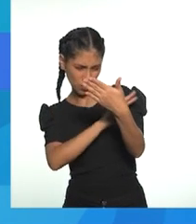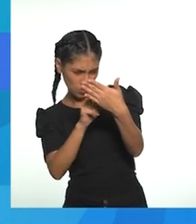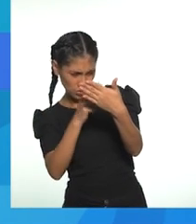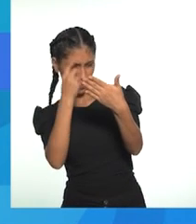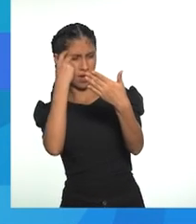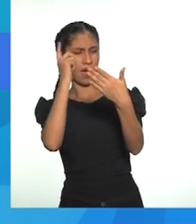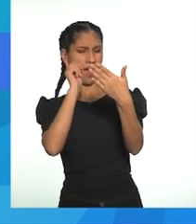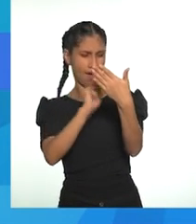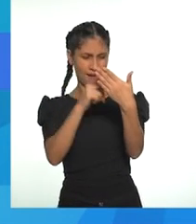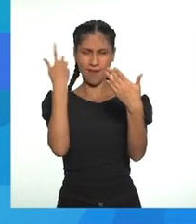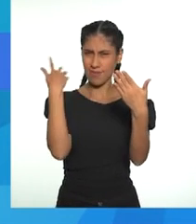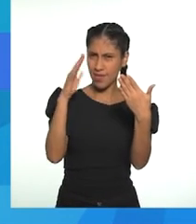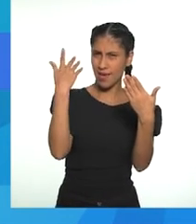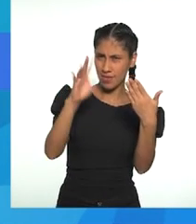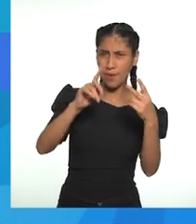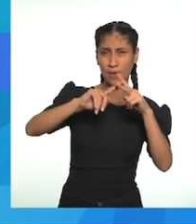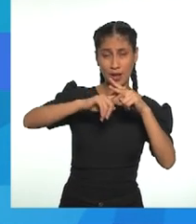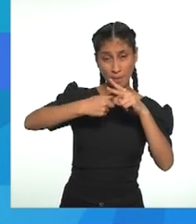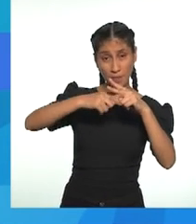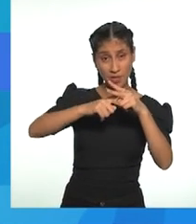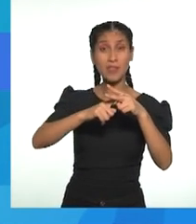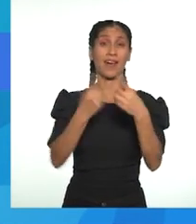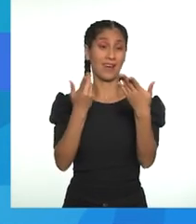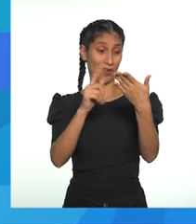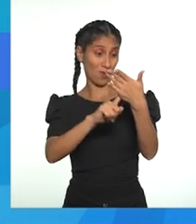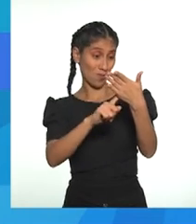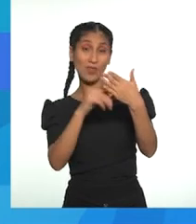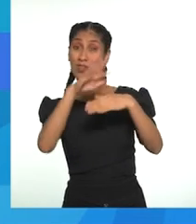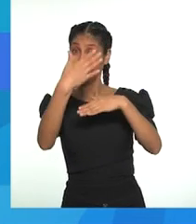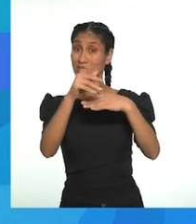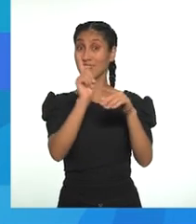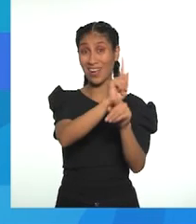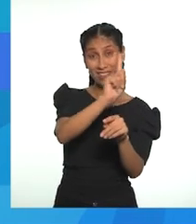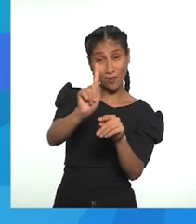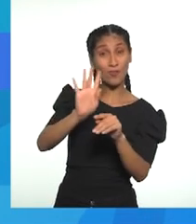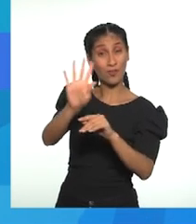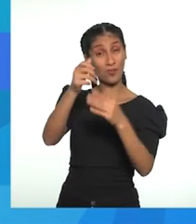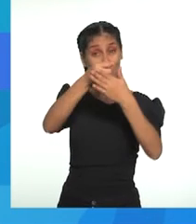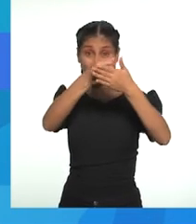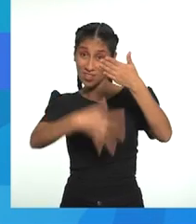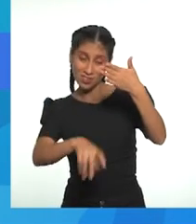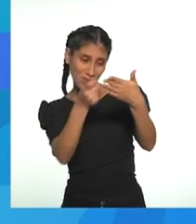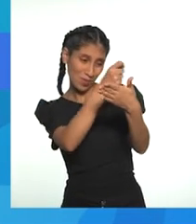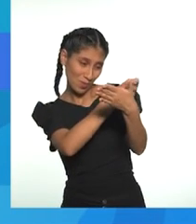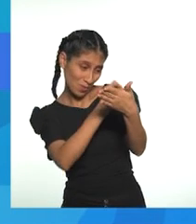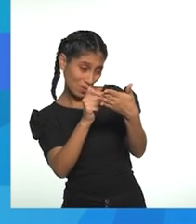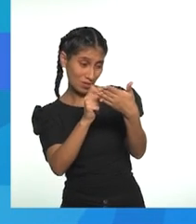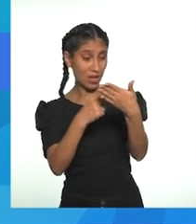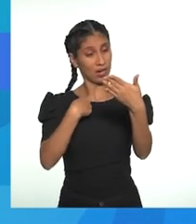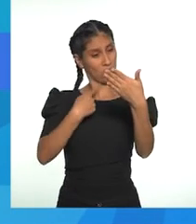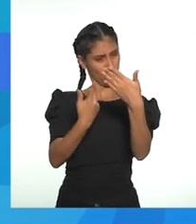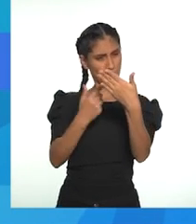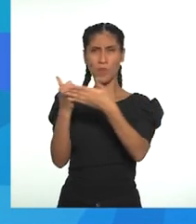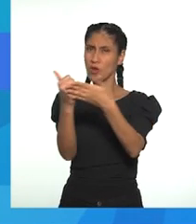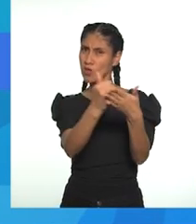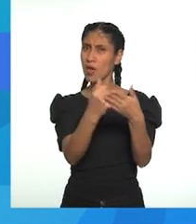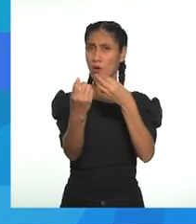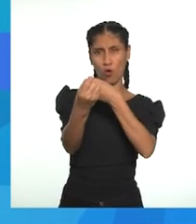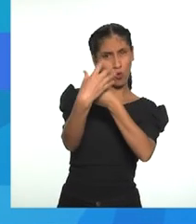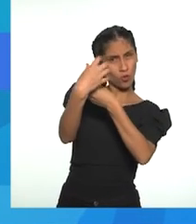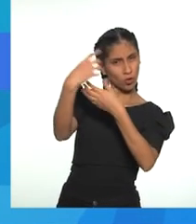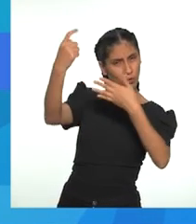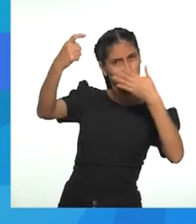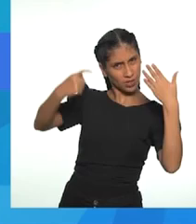episodio, hemos logrado estar listos para comenzar a redactar textos instructivos que brinden recomendaciones para el cuidado de nuestra